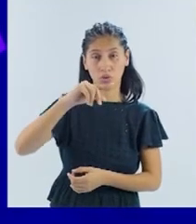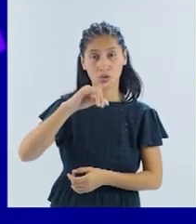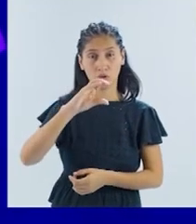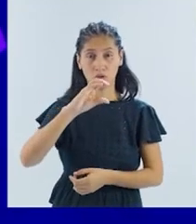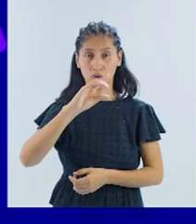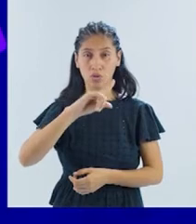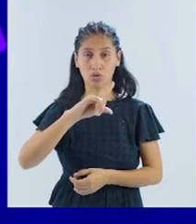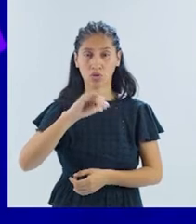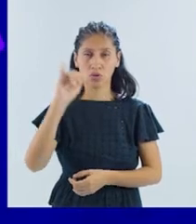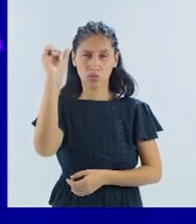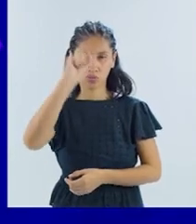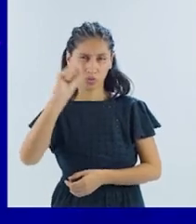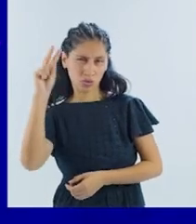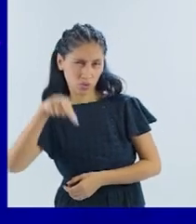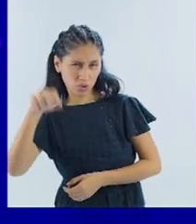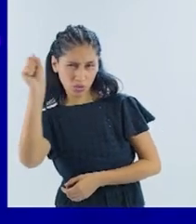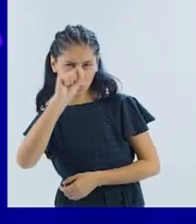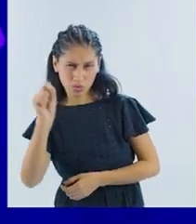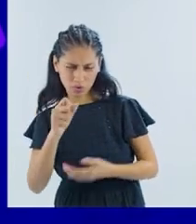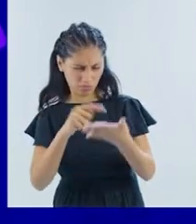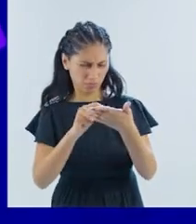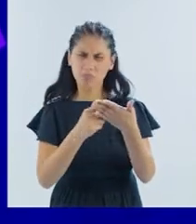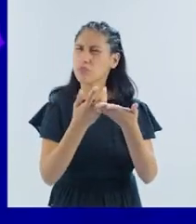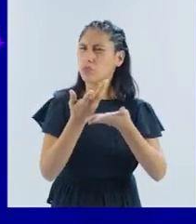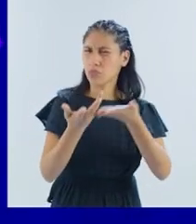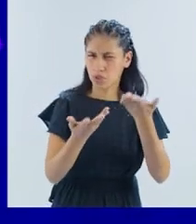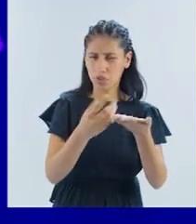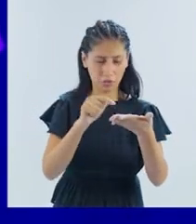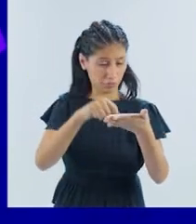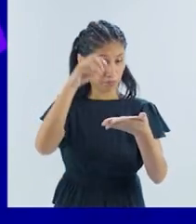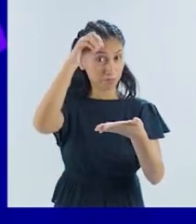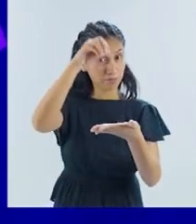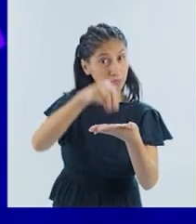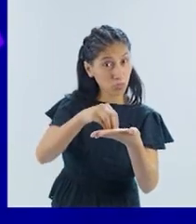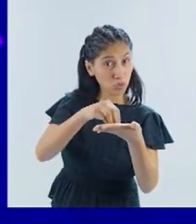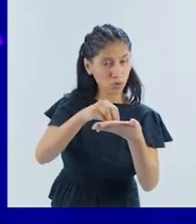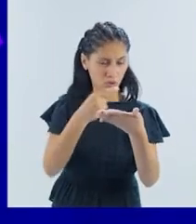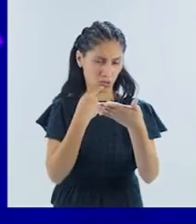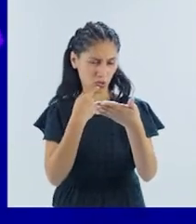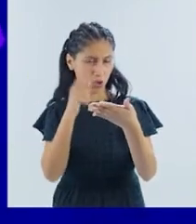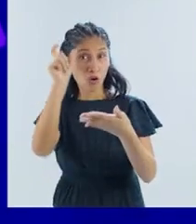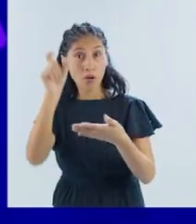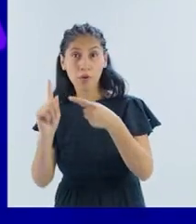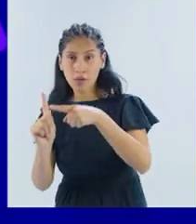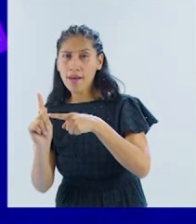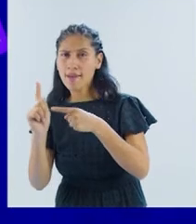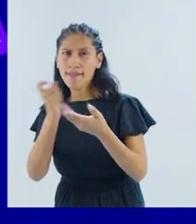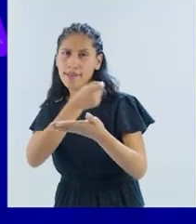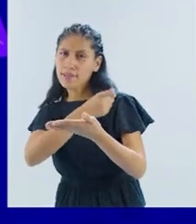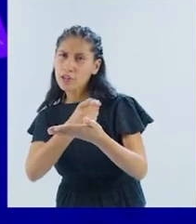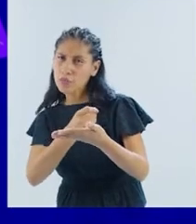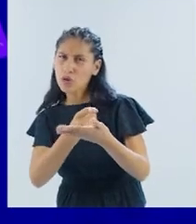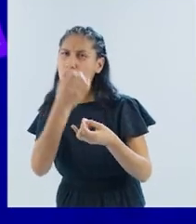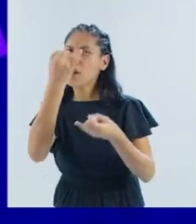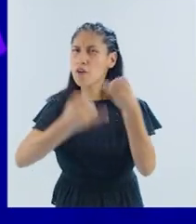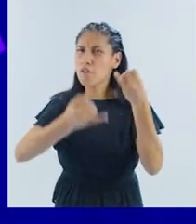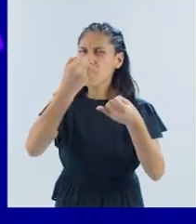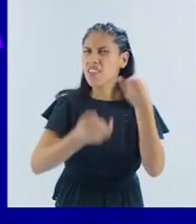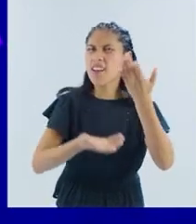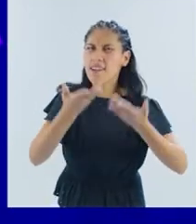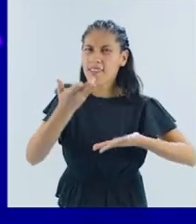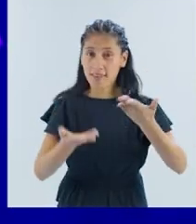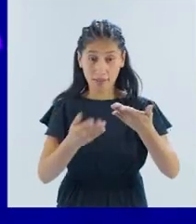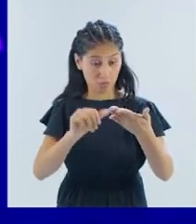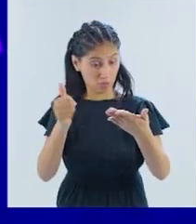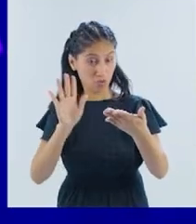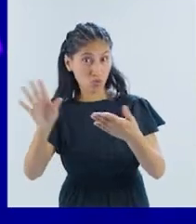o enunciados que clausuran el texto argumentativo. En ellas se coloca la resolución final del autor, junto con sus